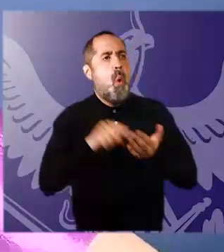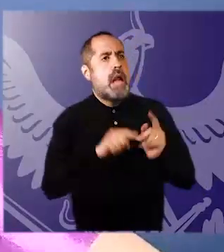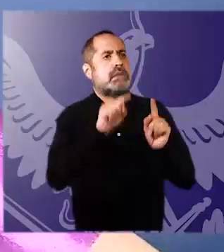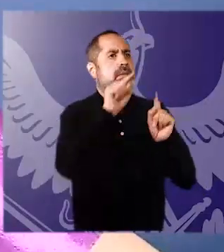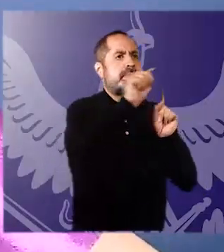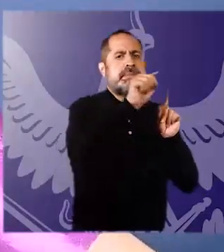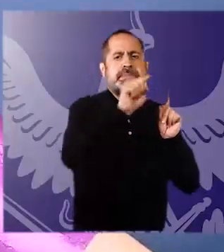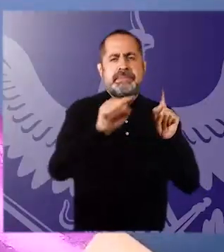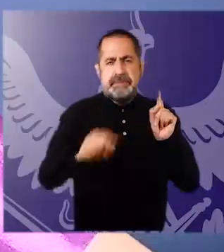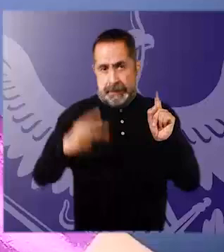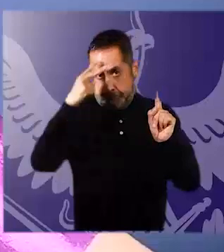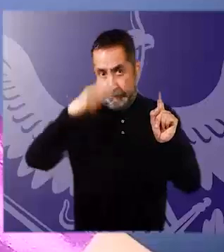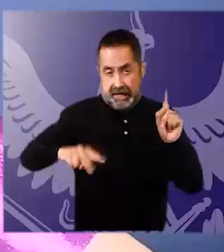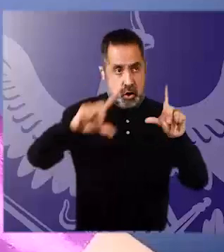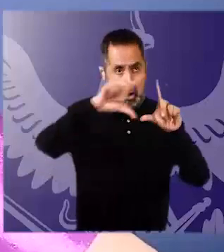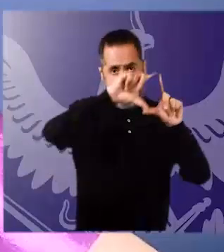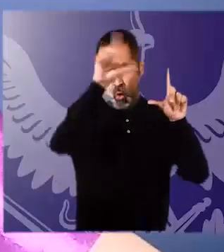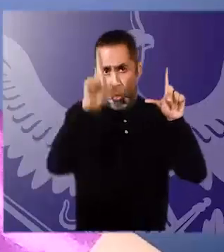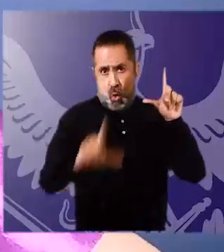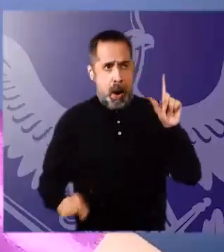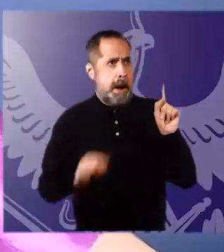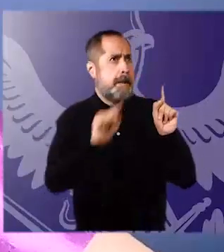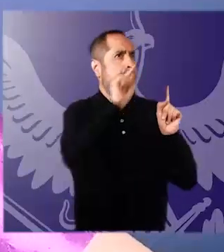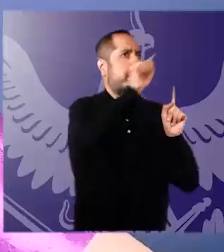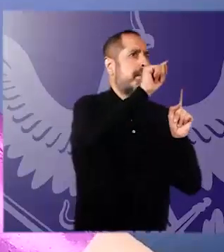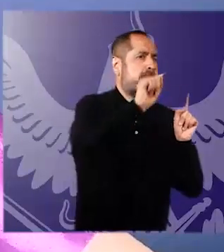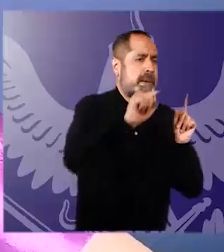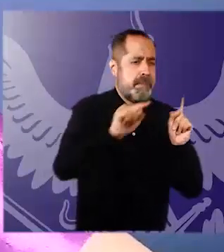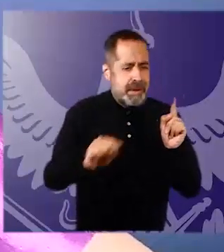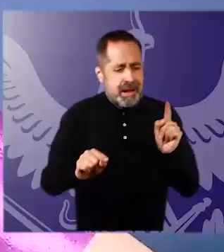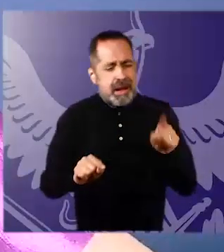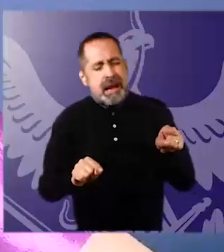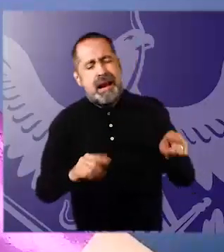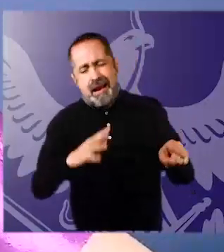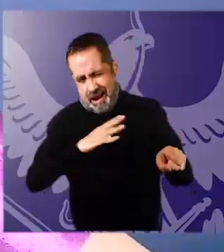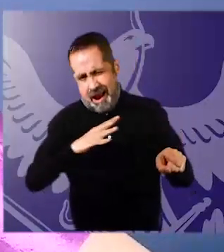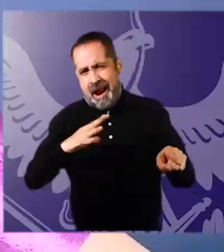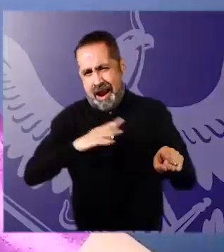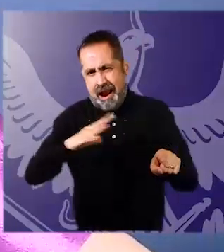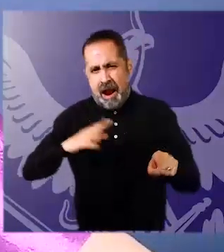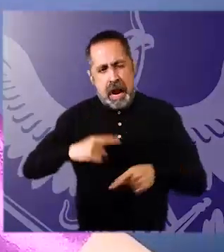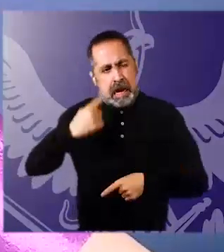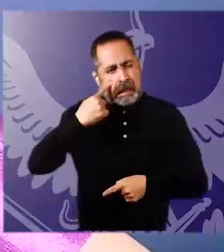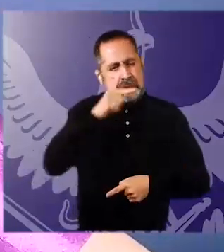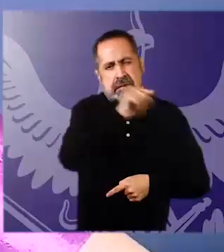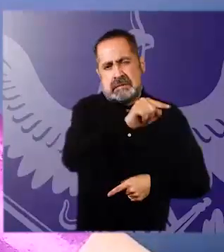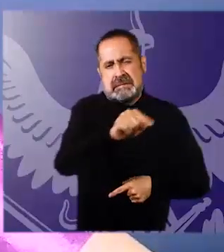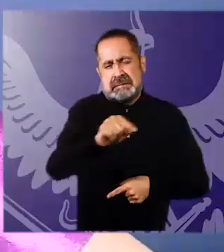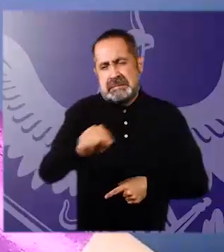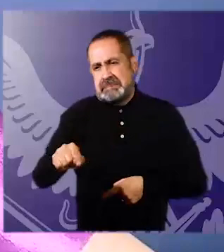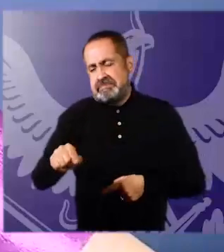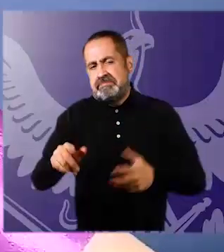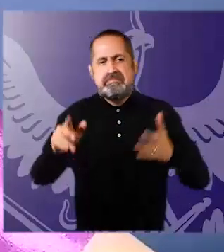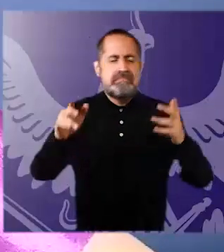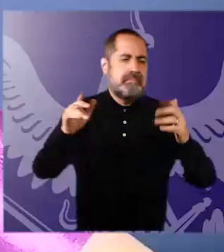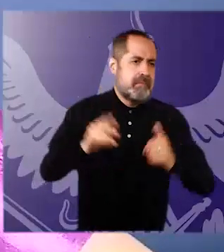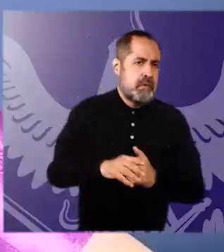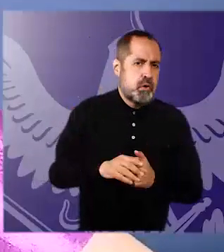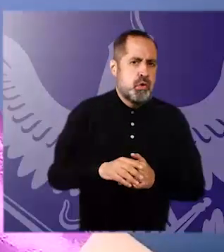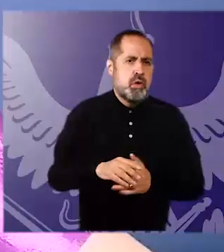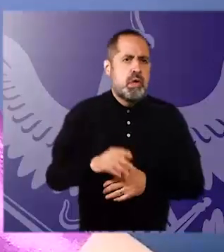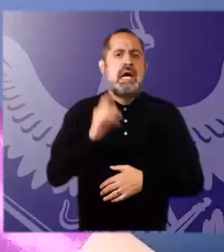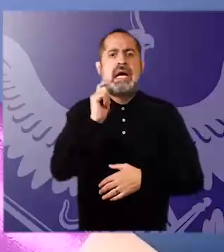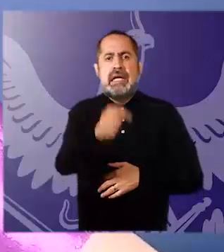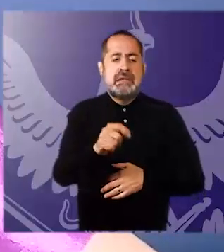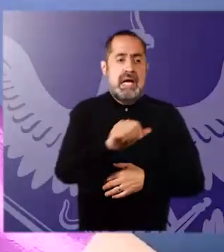zonas, regiones del país en donde es muy fácil ubicar esta prevalencia. No tiene que ver con